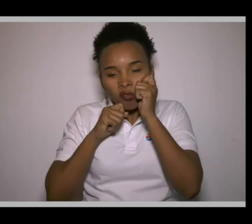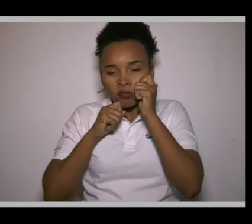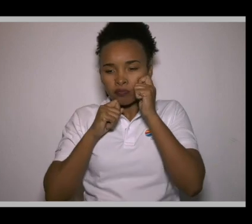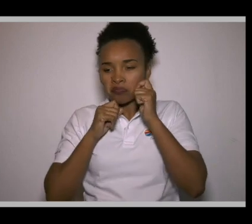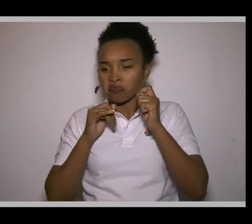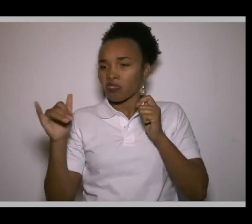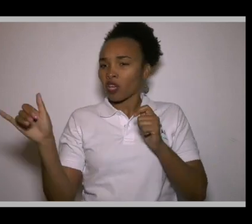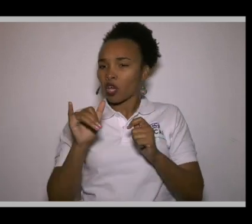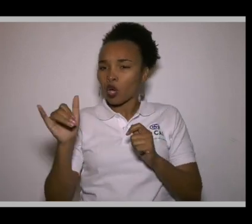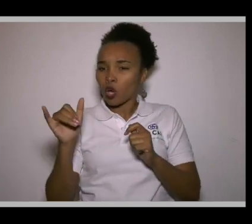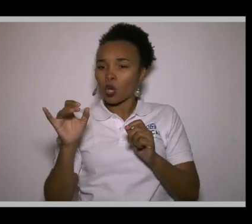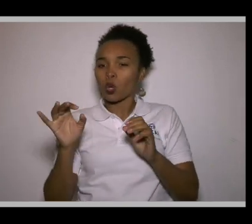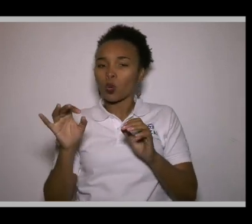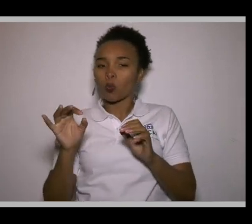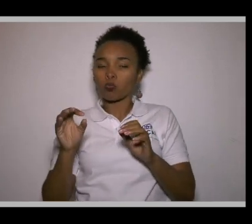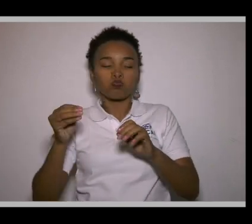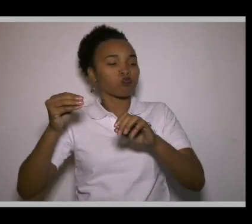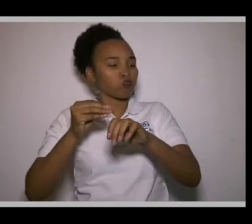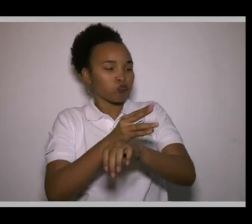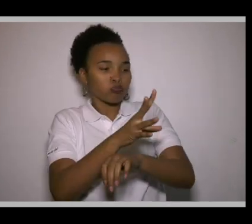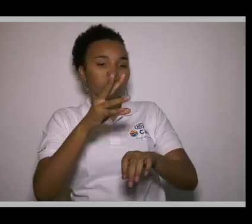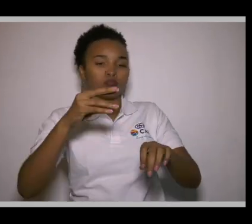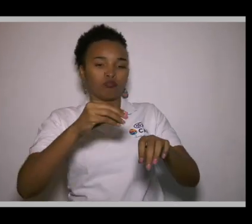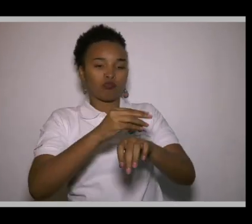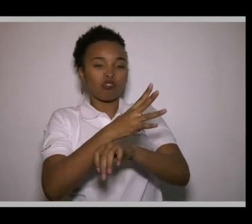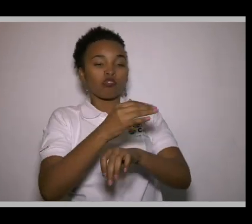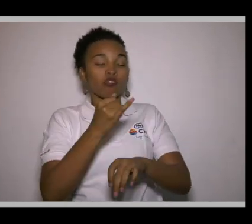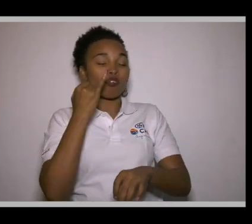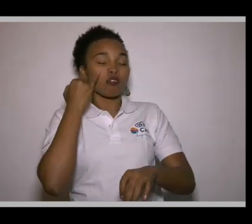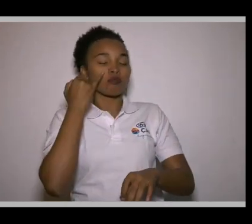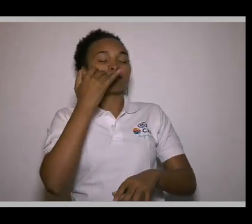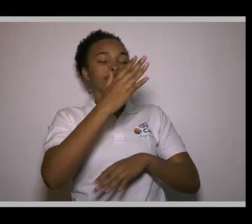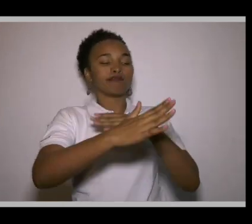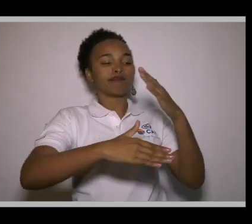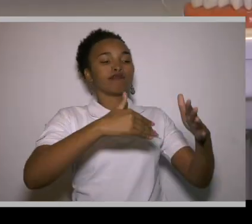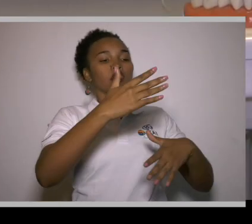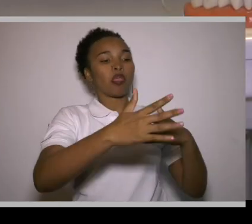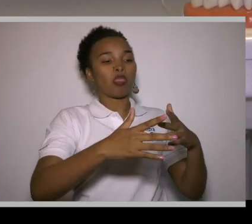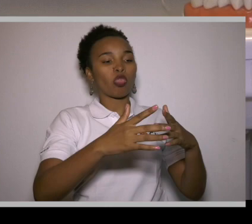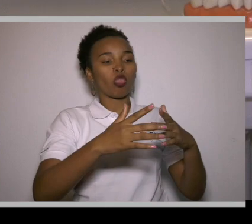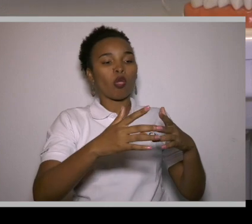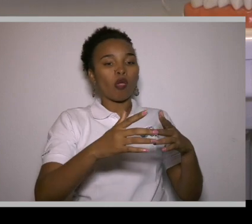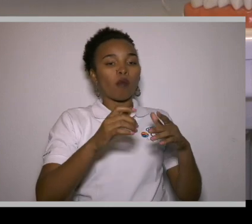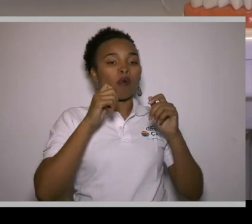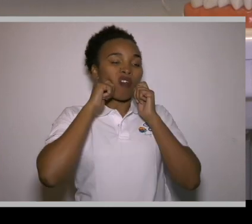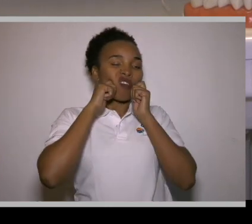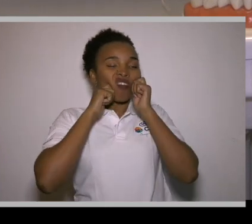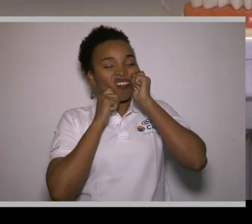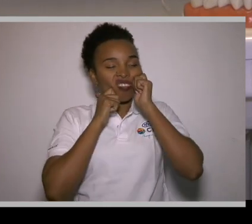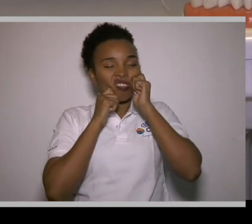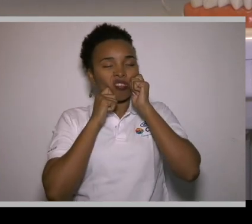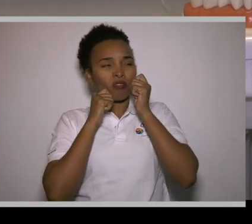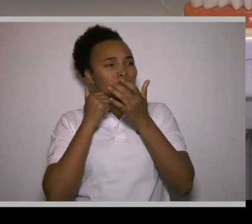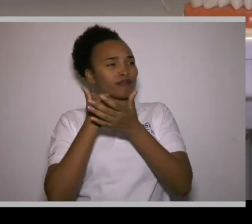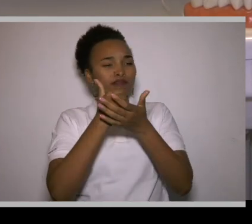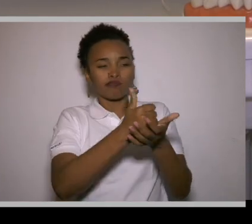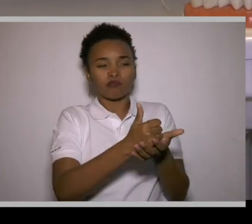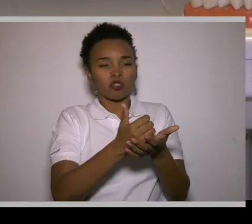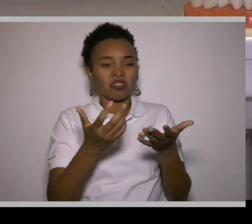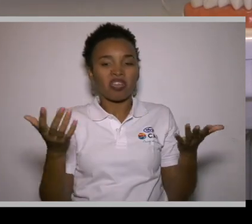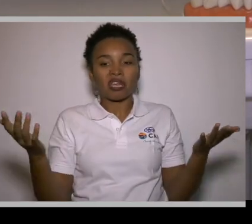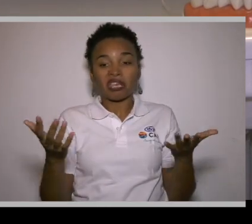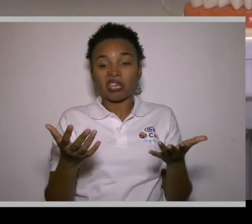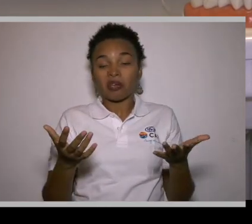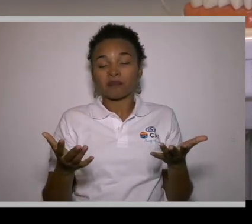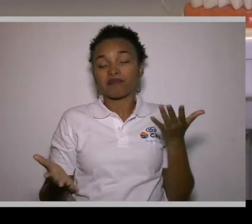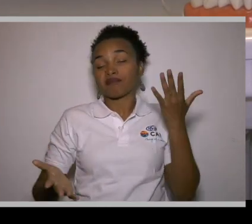Como el niño tiene la boca cerrada o en oclusión, la higiene debe ser estricta. Se debe enseñar a los padres y al niño a